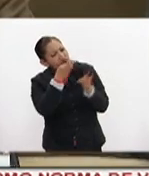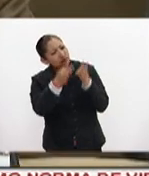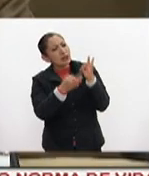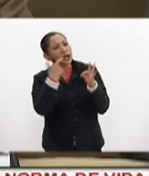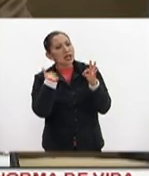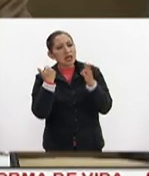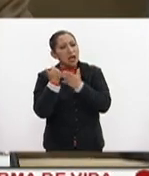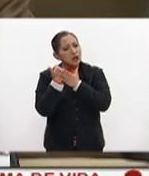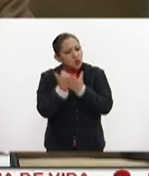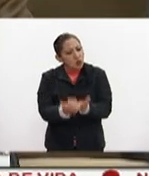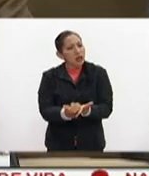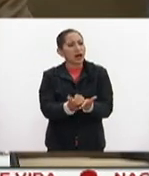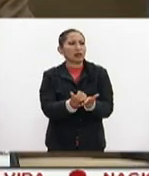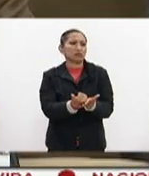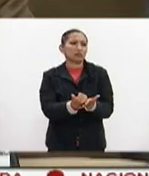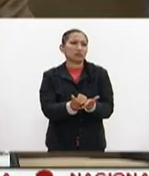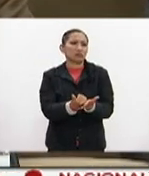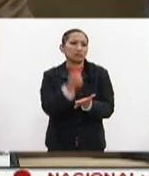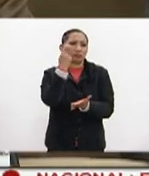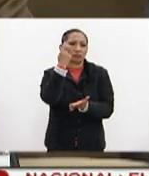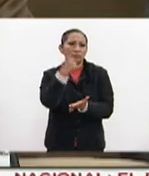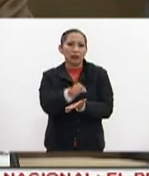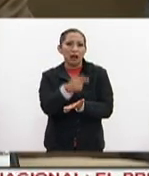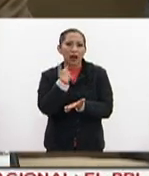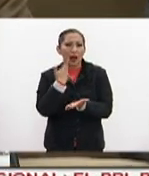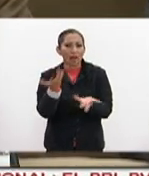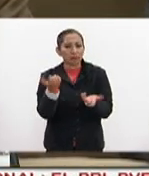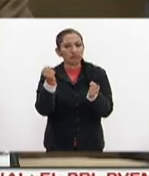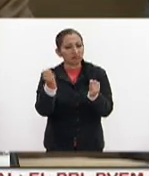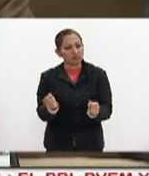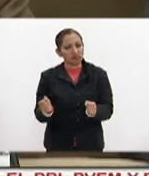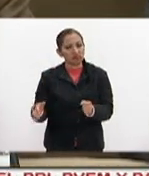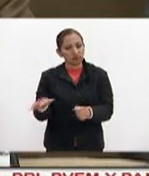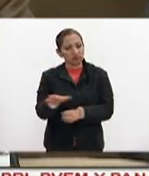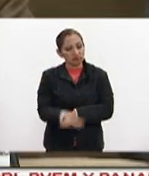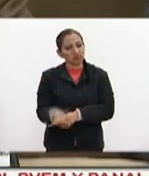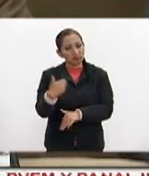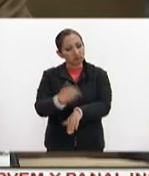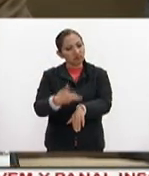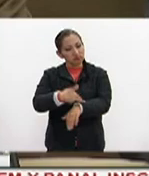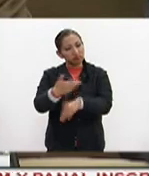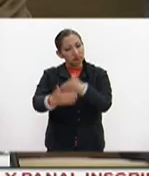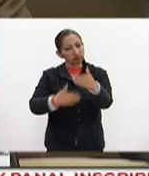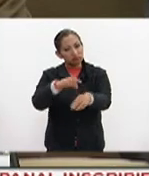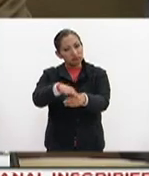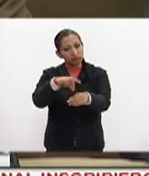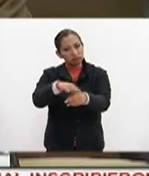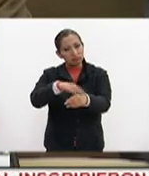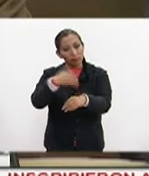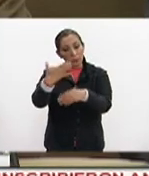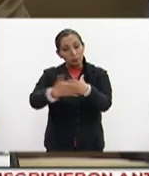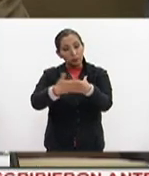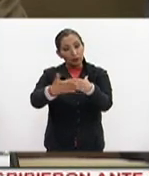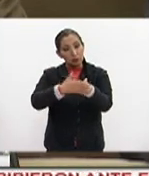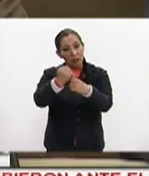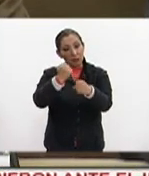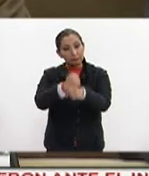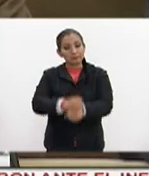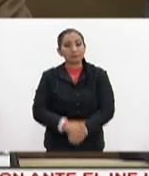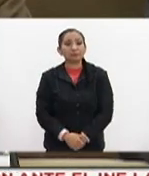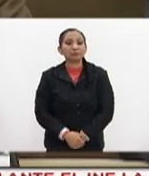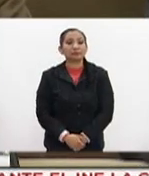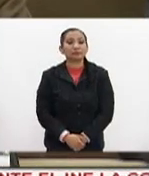y colaborar de alguna manera también a la certeza del proceso electoral que viviremos el próximo